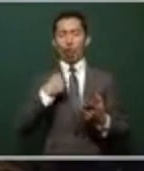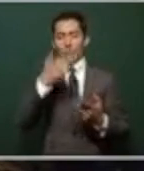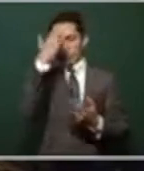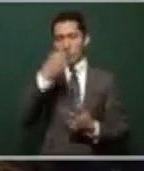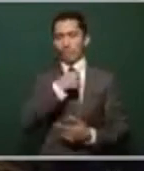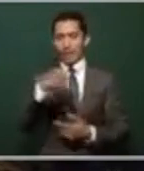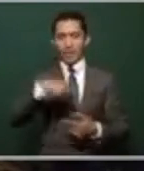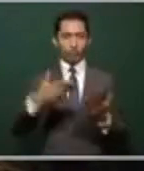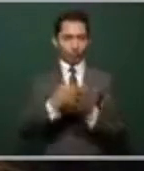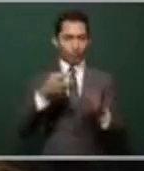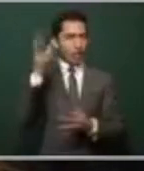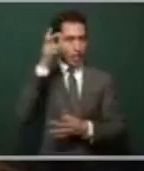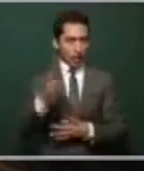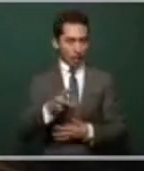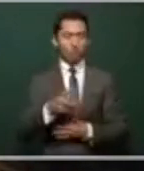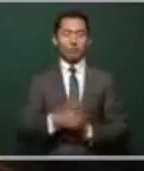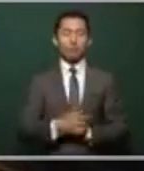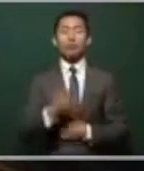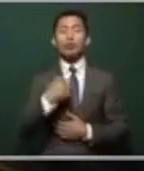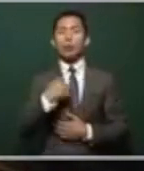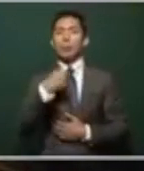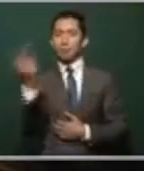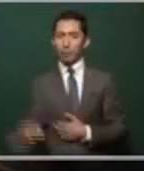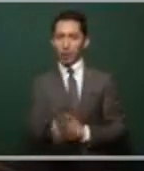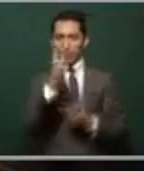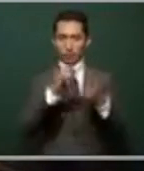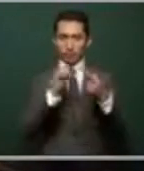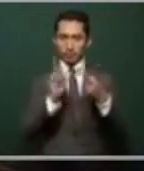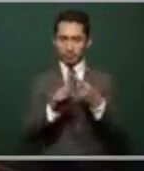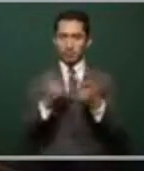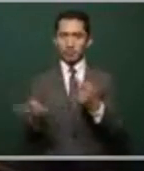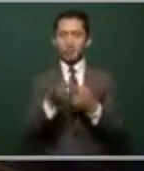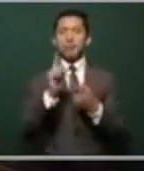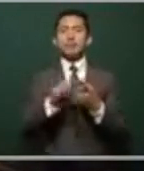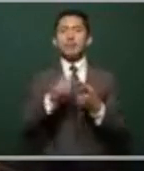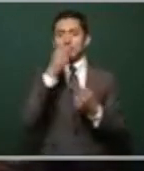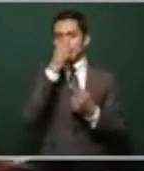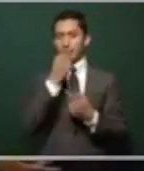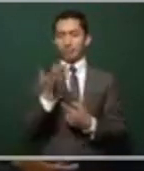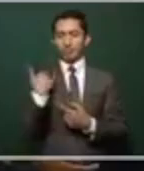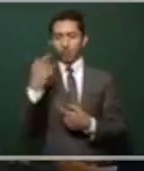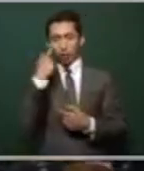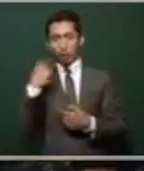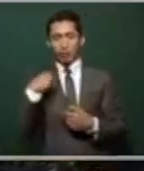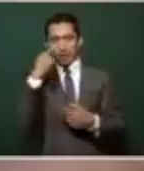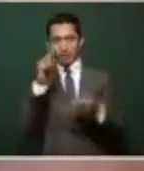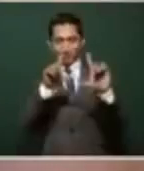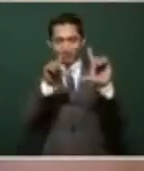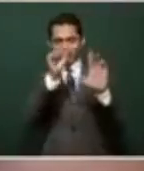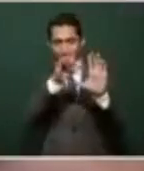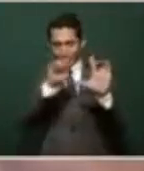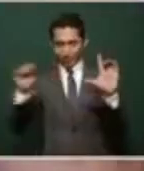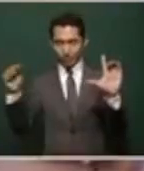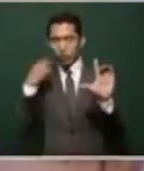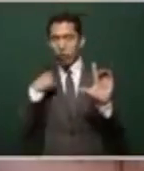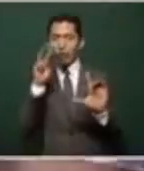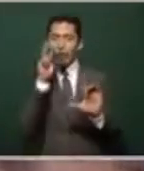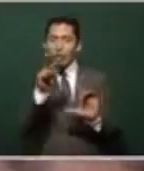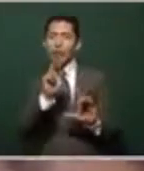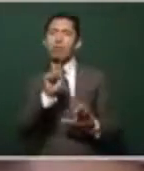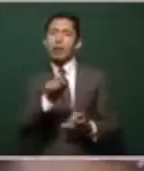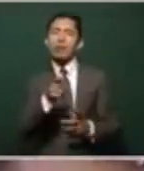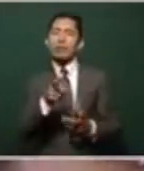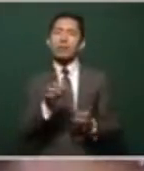aquí en Hidalgo. Preguntarle dos cosas. Veía la gráfica hace unos momentos en materia de